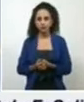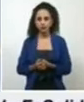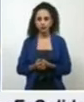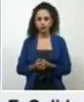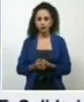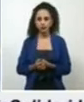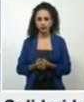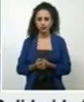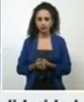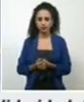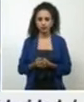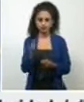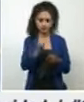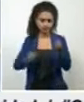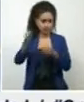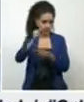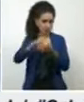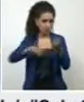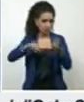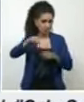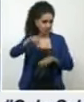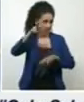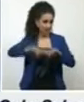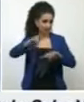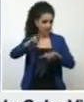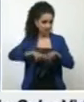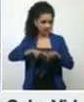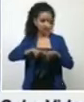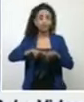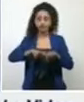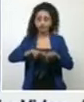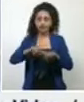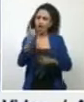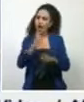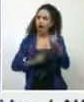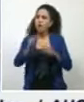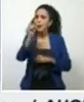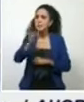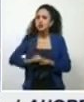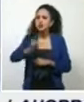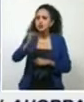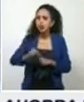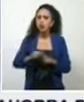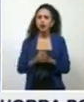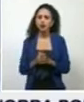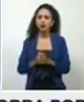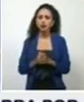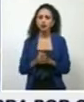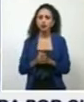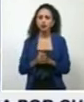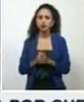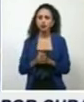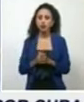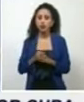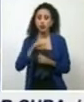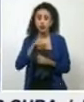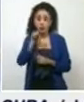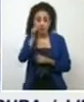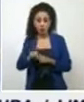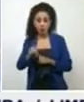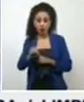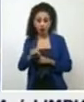fundamentalmente de aquí de La Habana, que algunas personas le niegan al personal de vectores